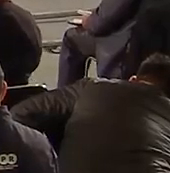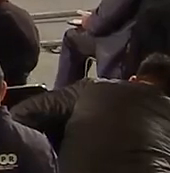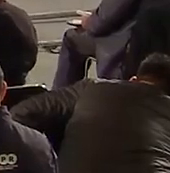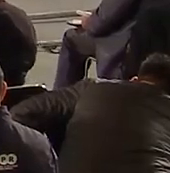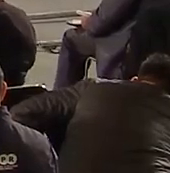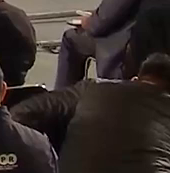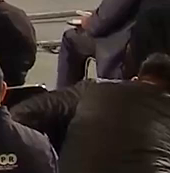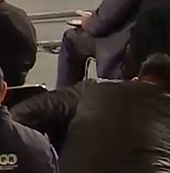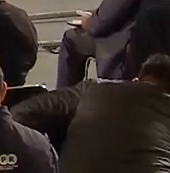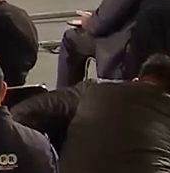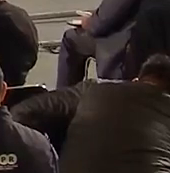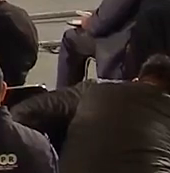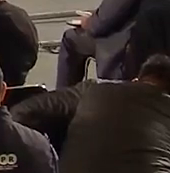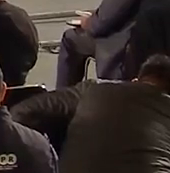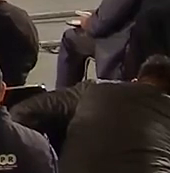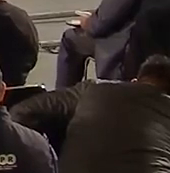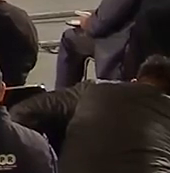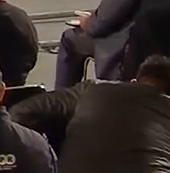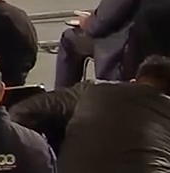sobre algunas